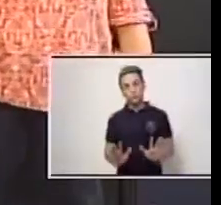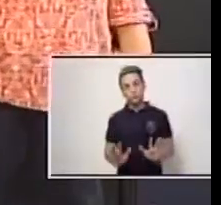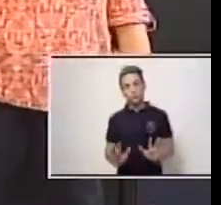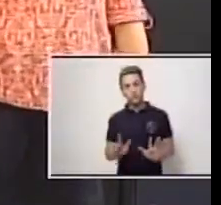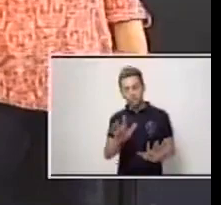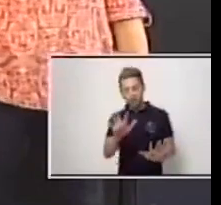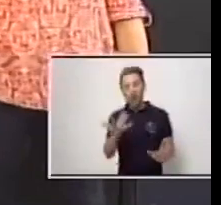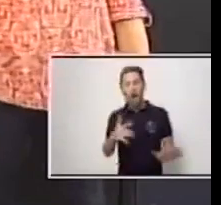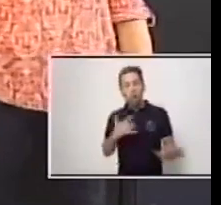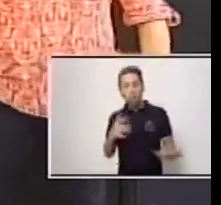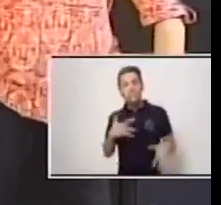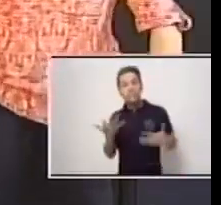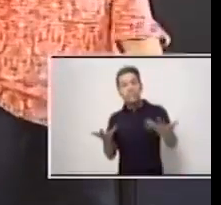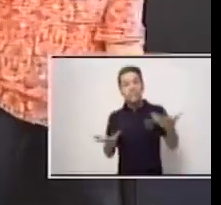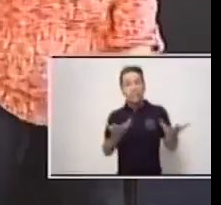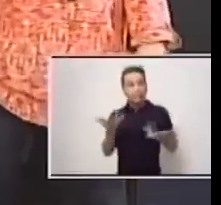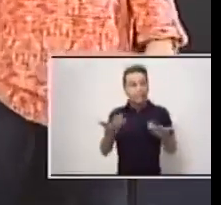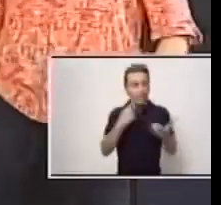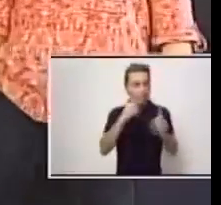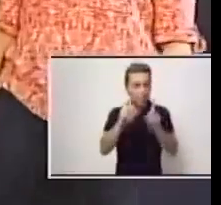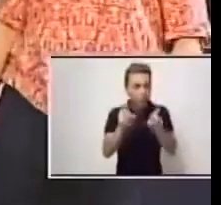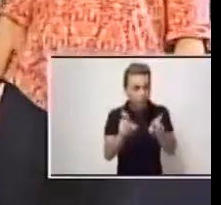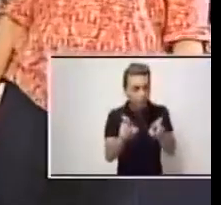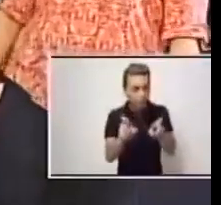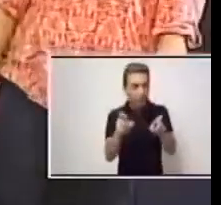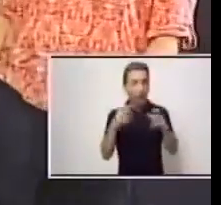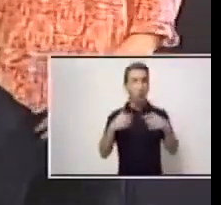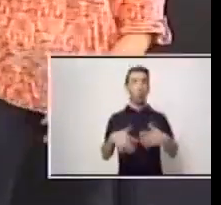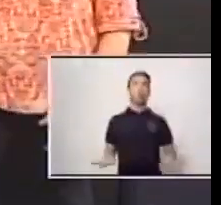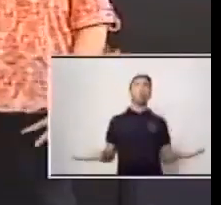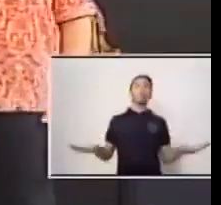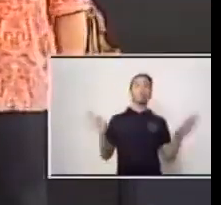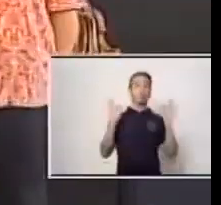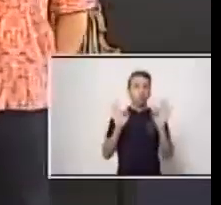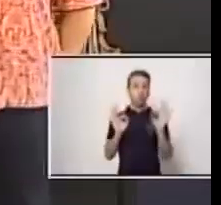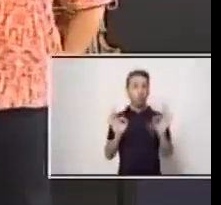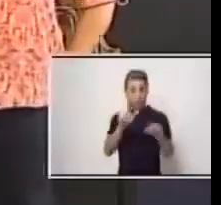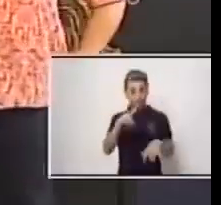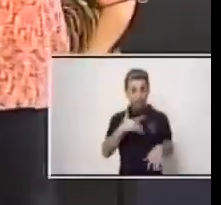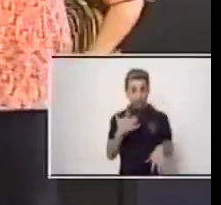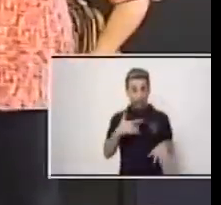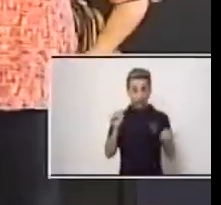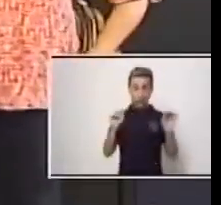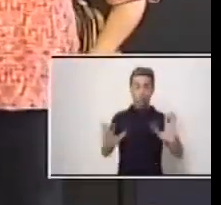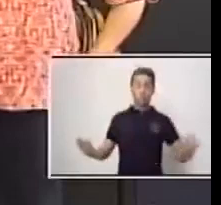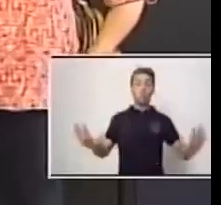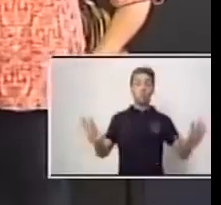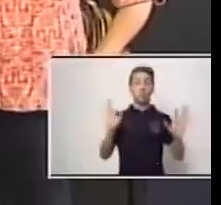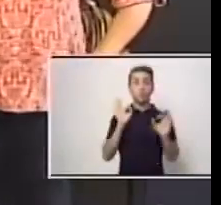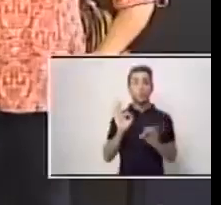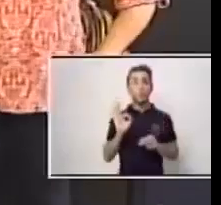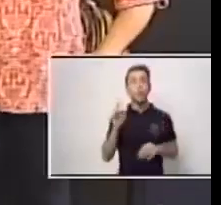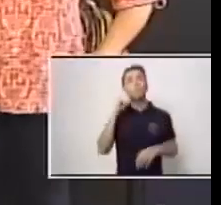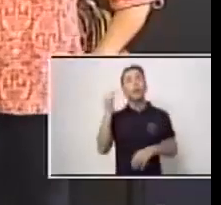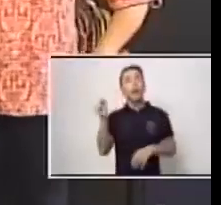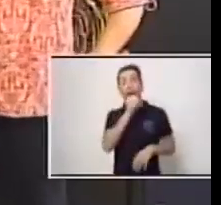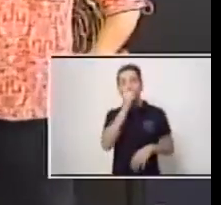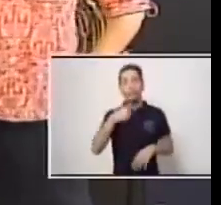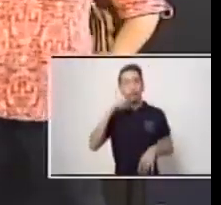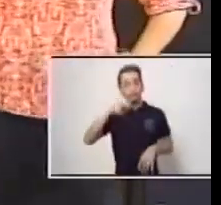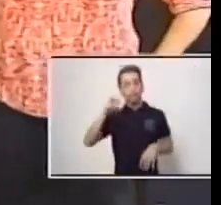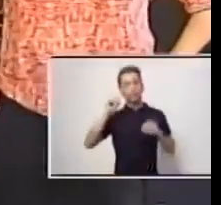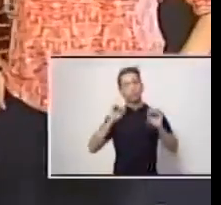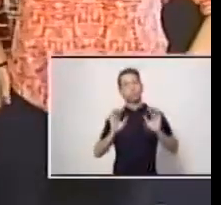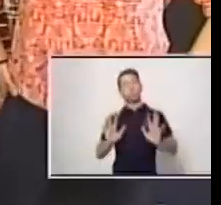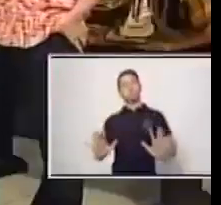¿Cómo se sienten? ¿Cómo se sienten? Relajado. ¿Verdad que sí? Relajado. ¿Se sienten relajados? Excelente, porque para cantar tenemos que estar